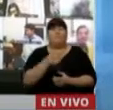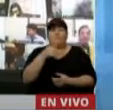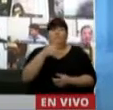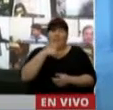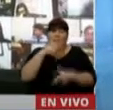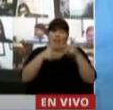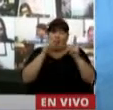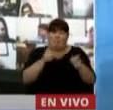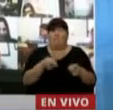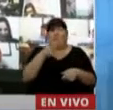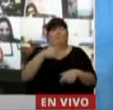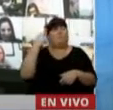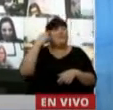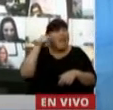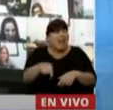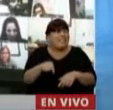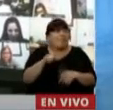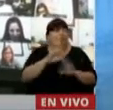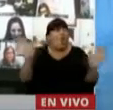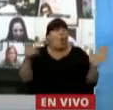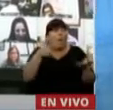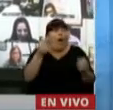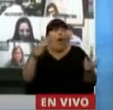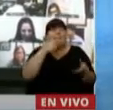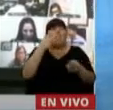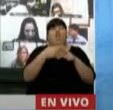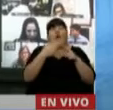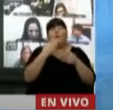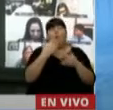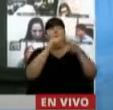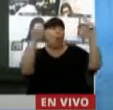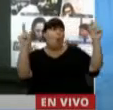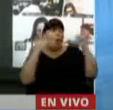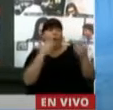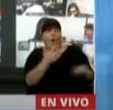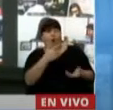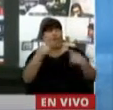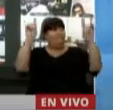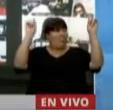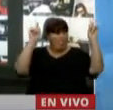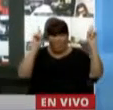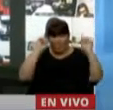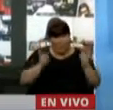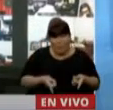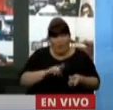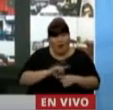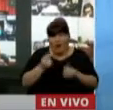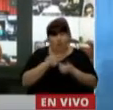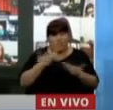un 0,02% de estas personas, y que son alrededor de